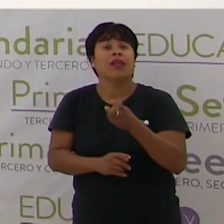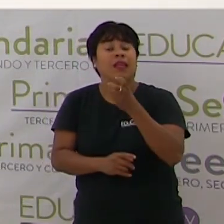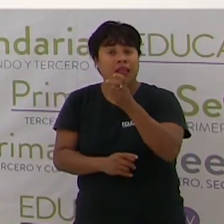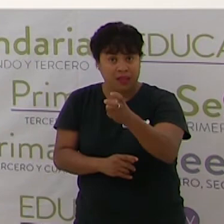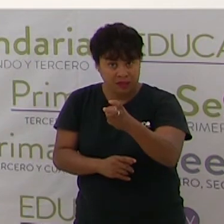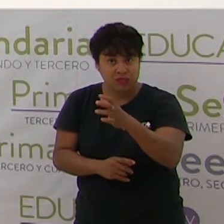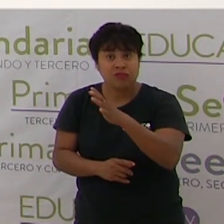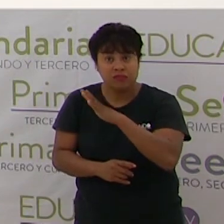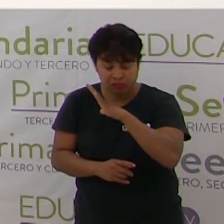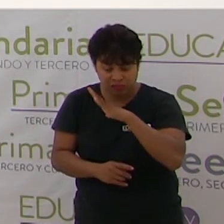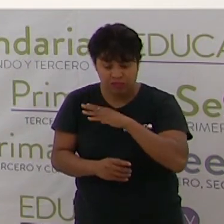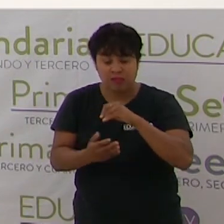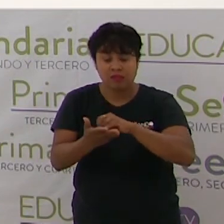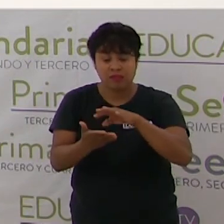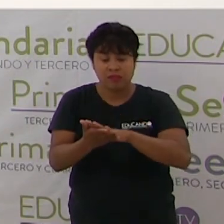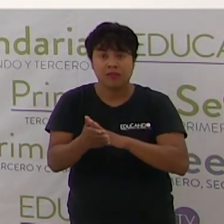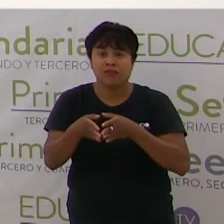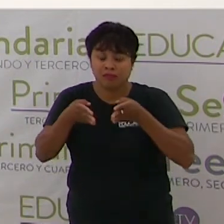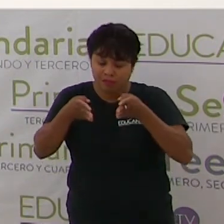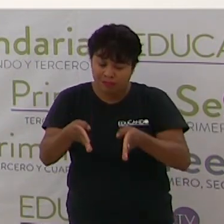Eso viene